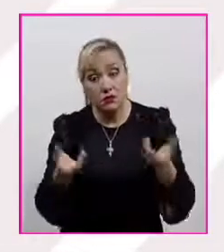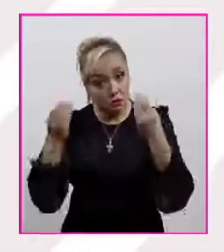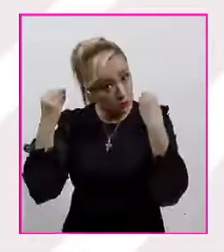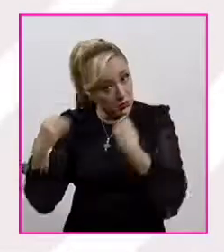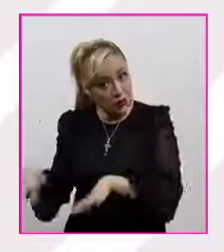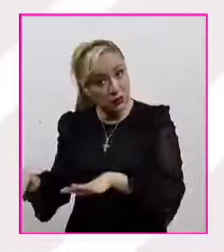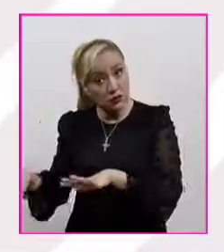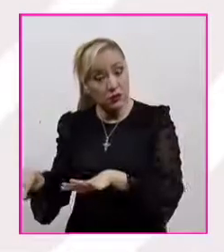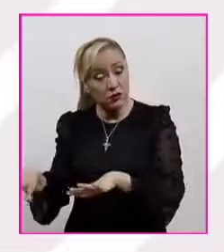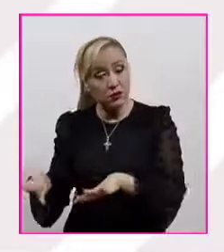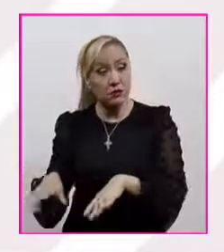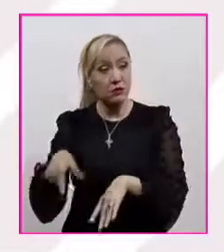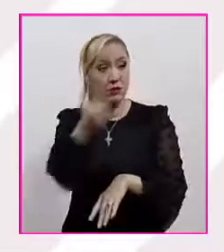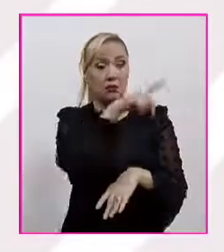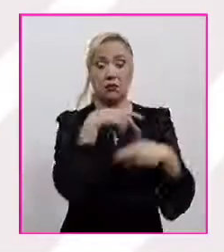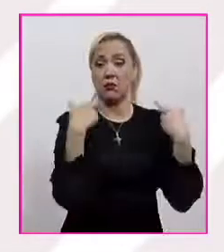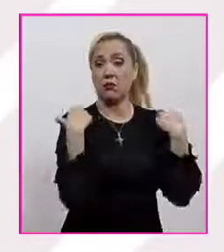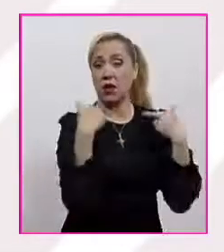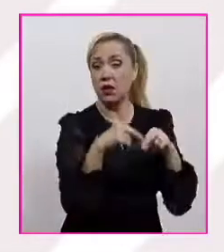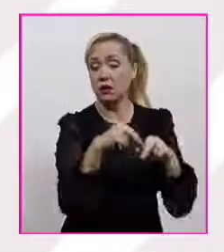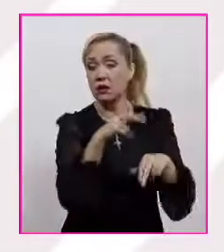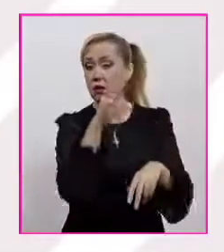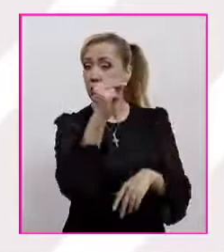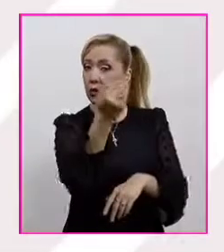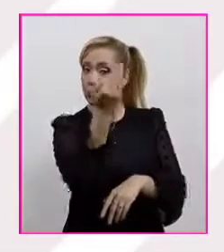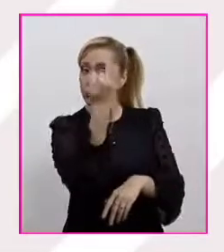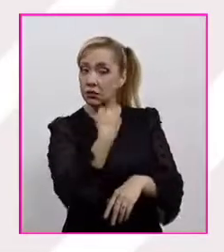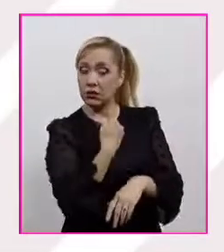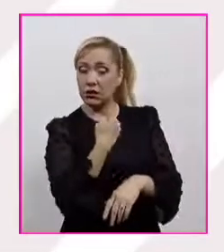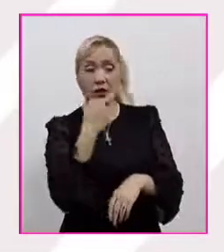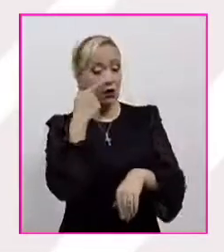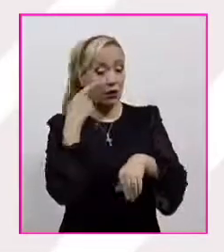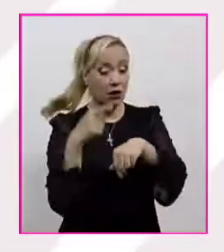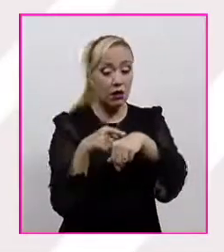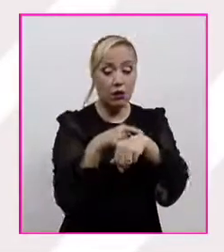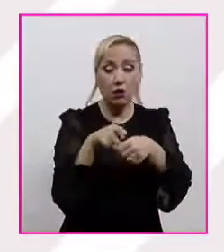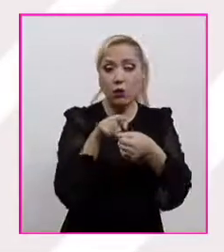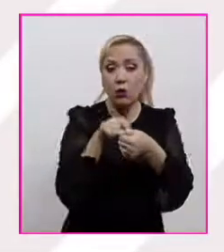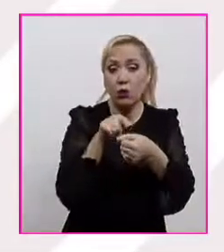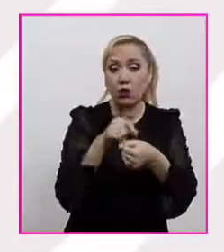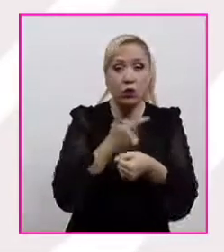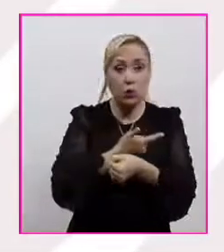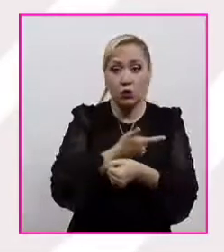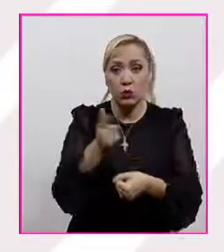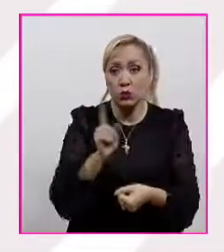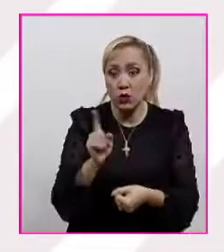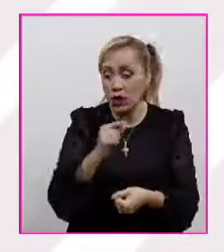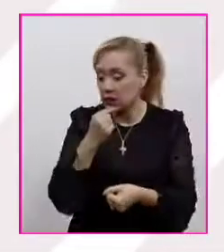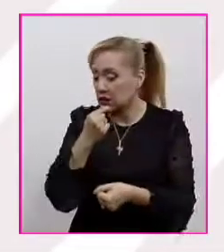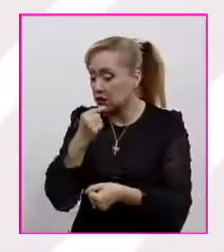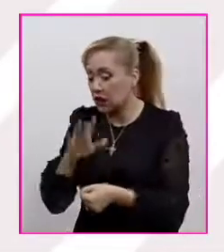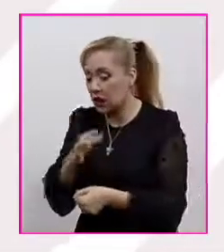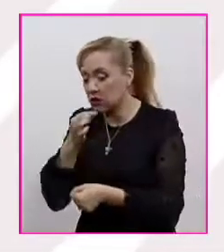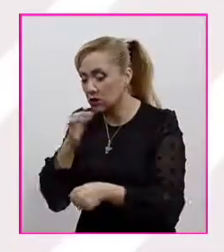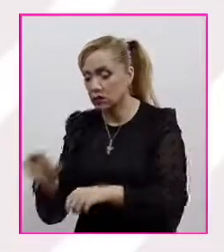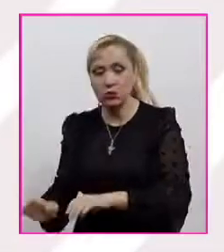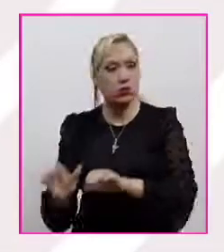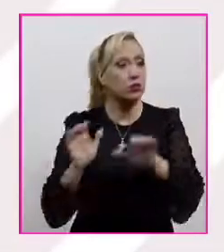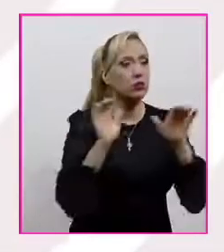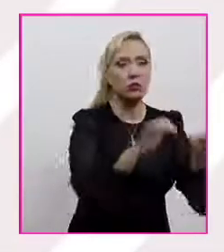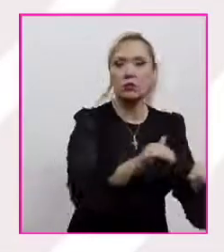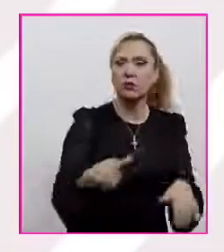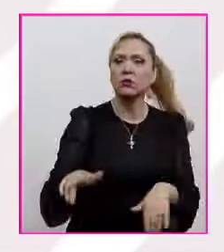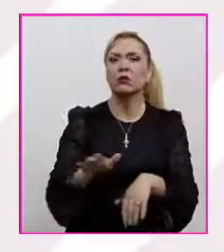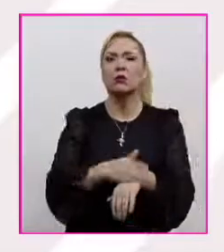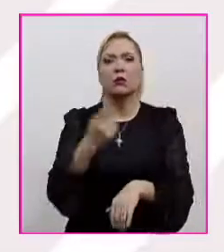una cuestión de que las maestras o los maestros determinen que en ese momento no puede ingresar la niña y el niño. Y aquí me gustaría